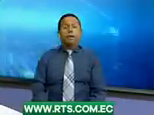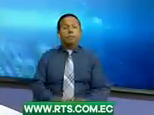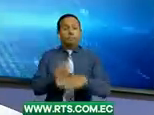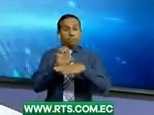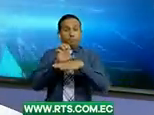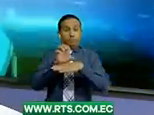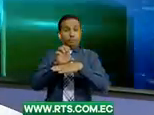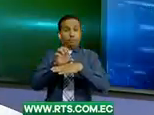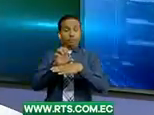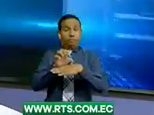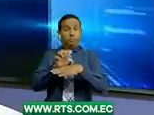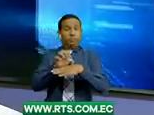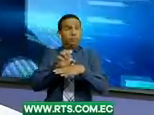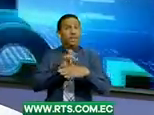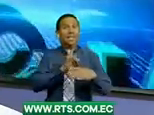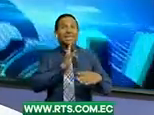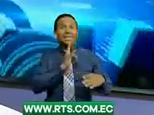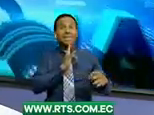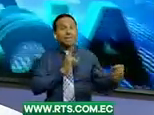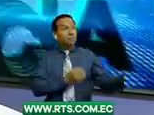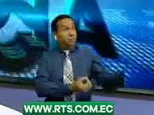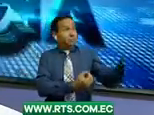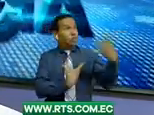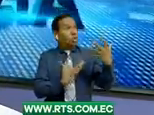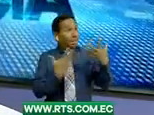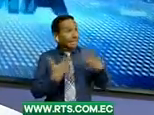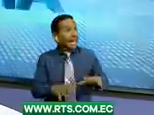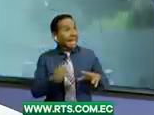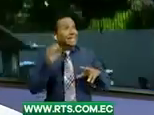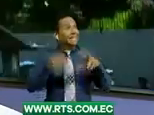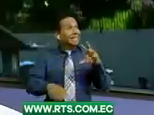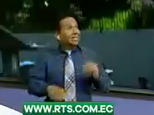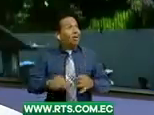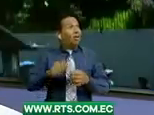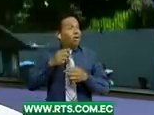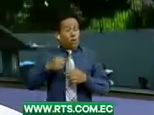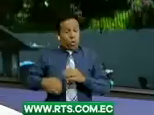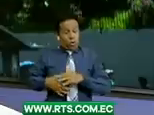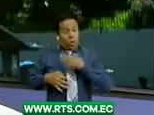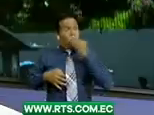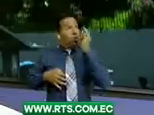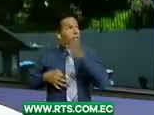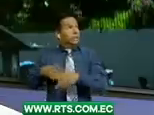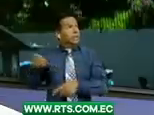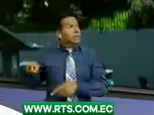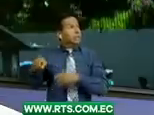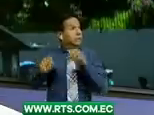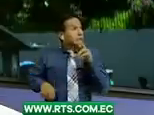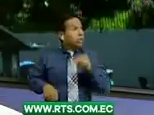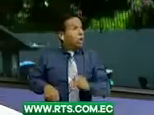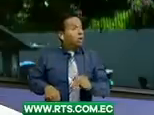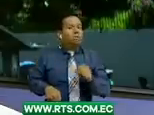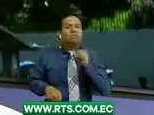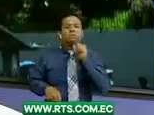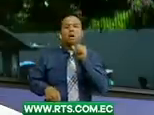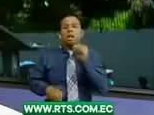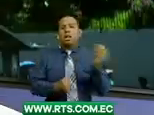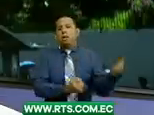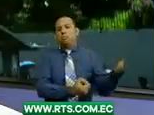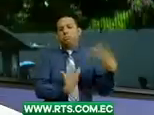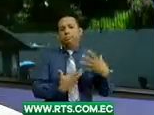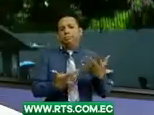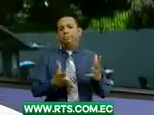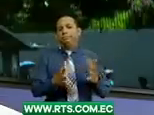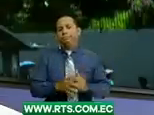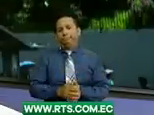Ecuador aún no tiene los resultados sobre el primer caso sospechoso de coronavirus en el país. El ciudadano chino